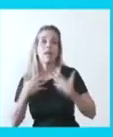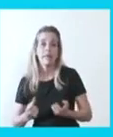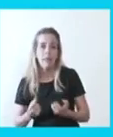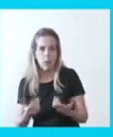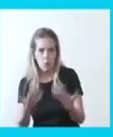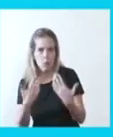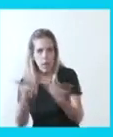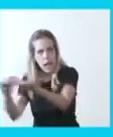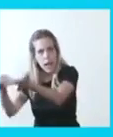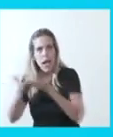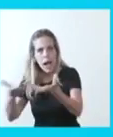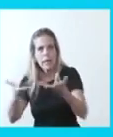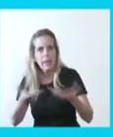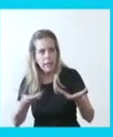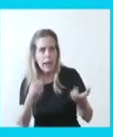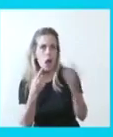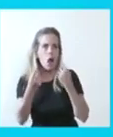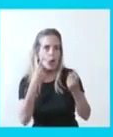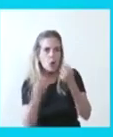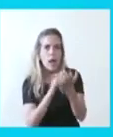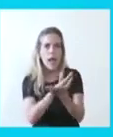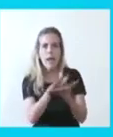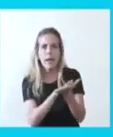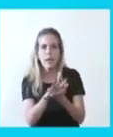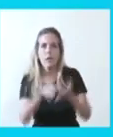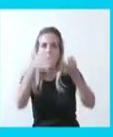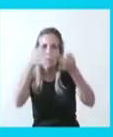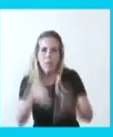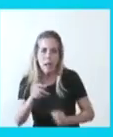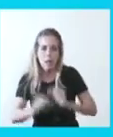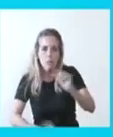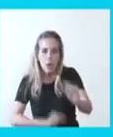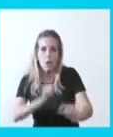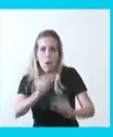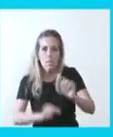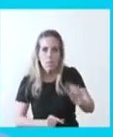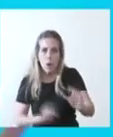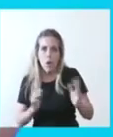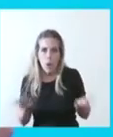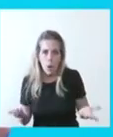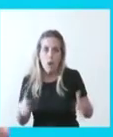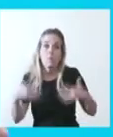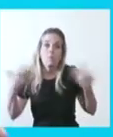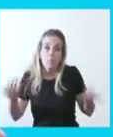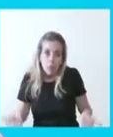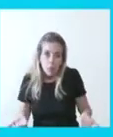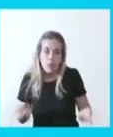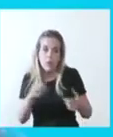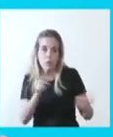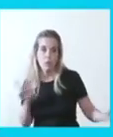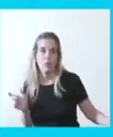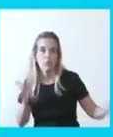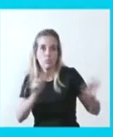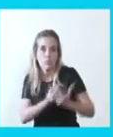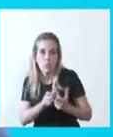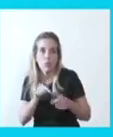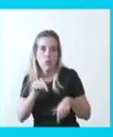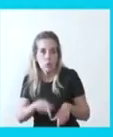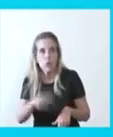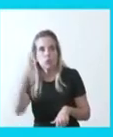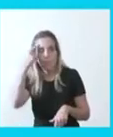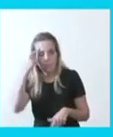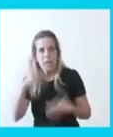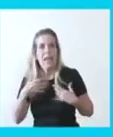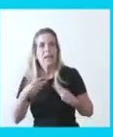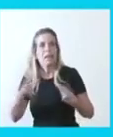pueda controlarlo, pueda resolverlo. Así que mi lógica de abogado ha servido en algo para esto, lo mío fue intuitivo,